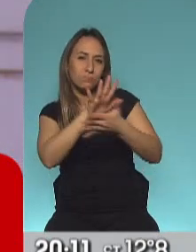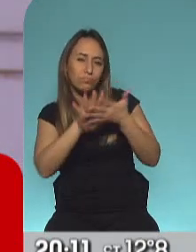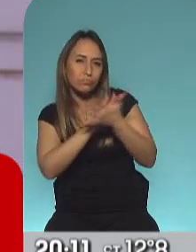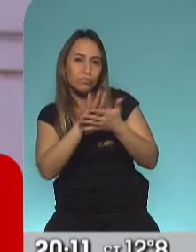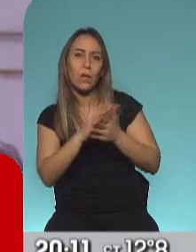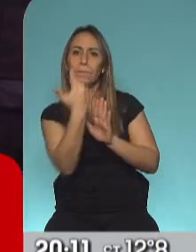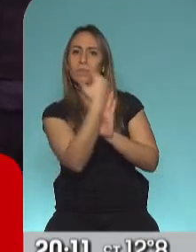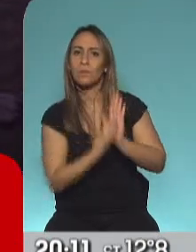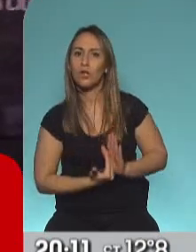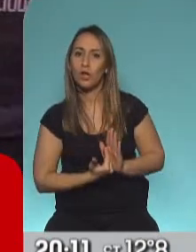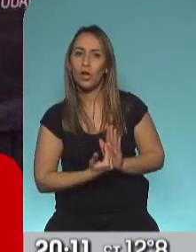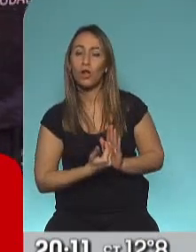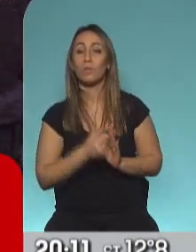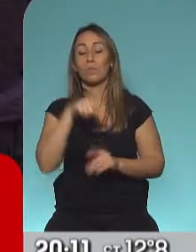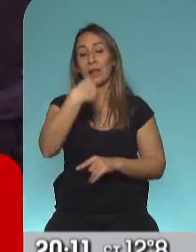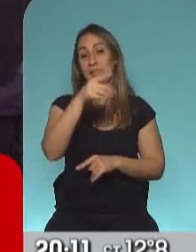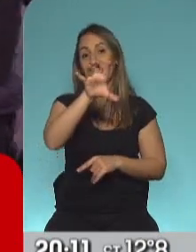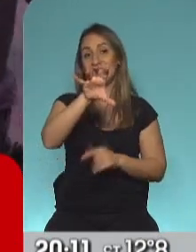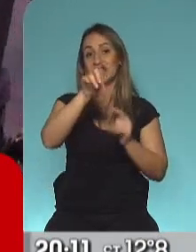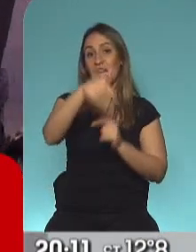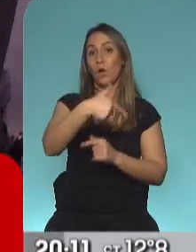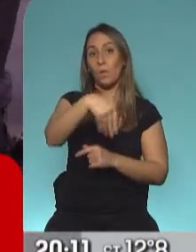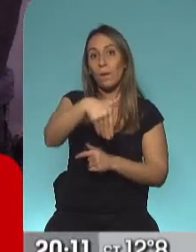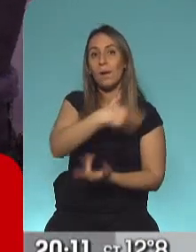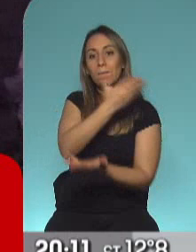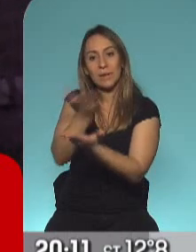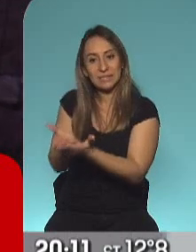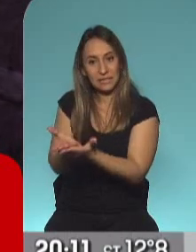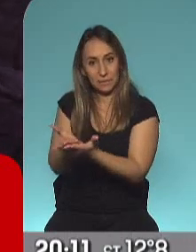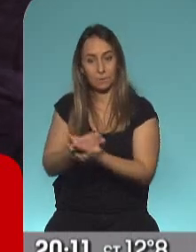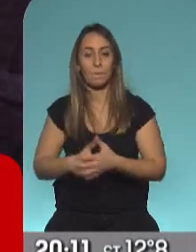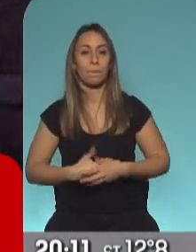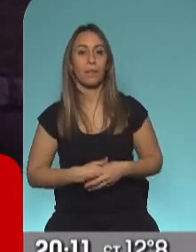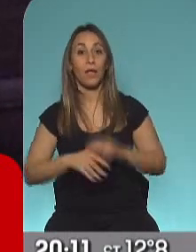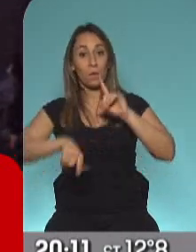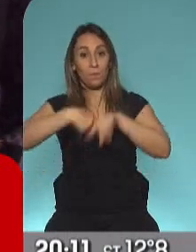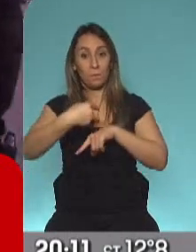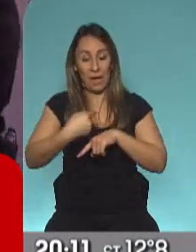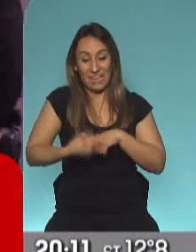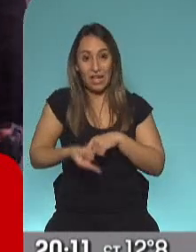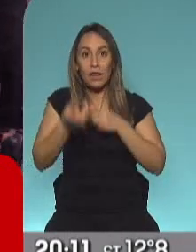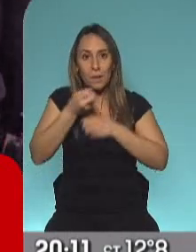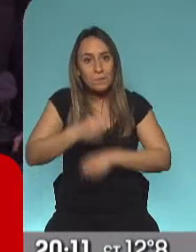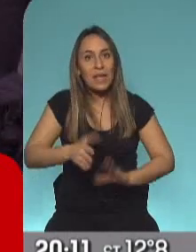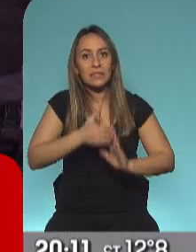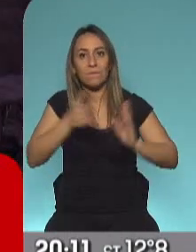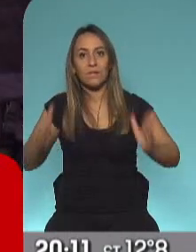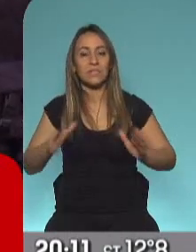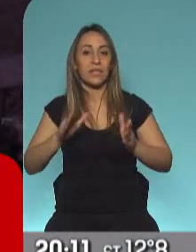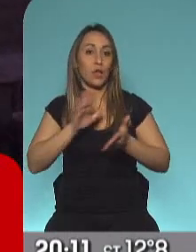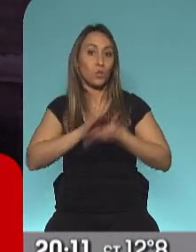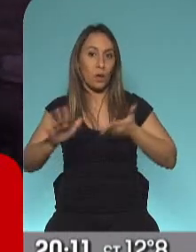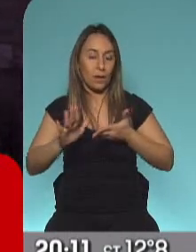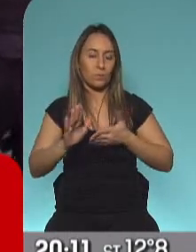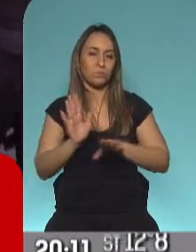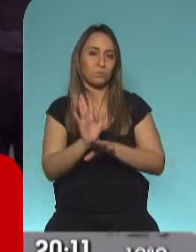plan para las próximas semanas que presenta Chaco. Hablando de próximas semanas, se viene una nueva fase con, sí, más restricciones aquí en la